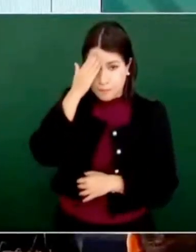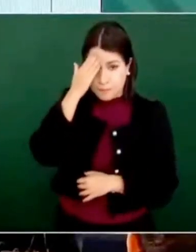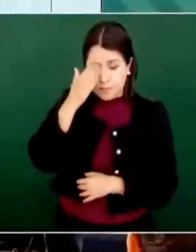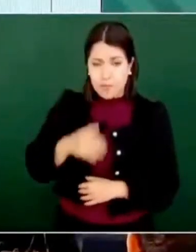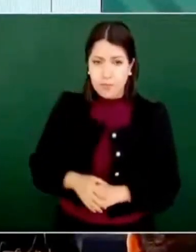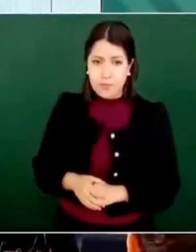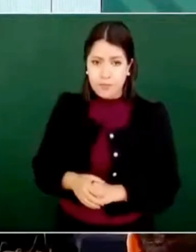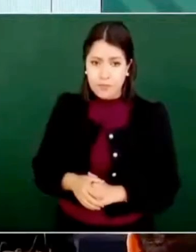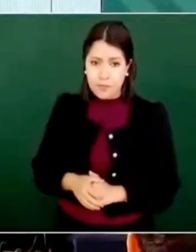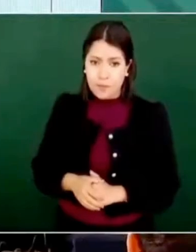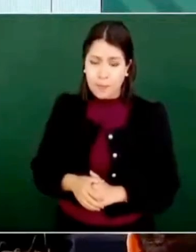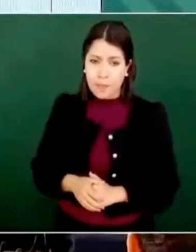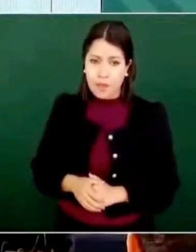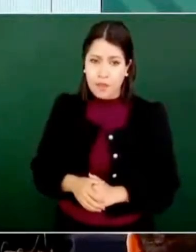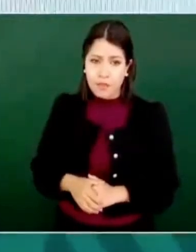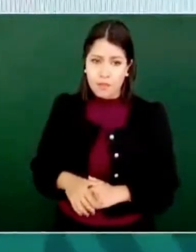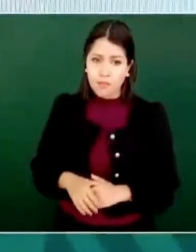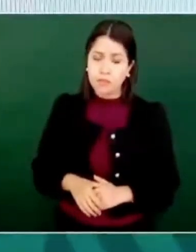Murillo Caram,